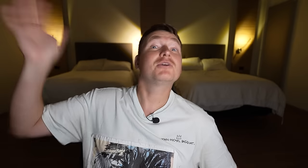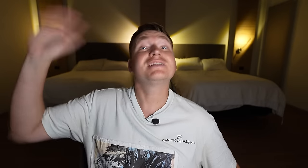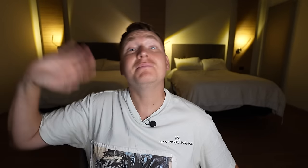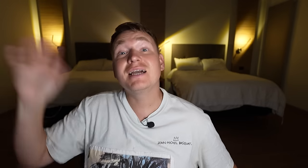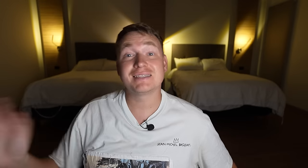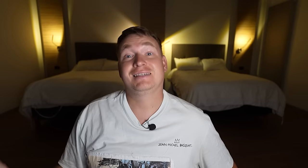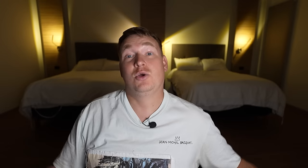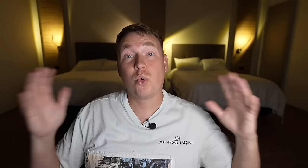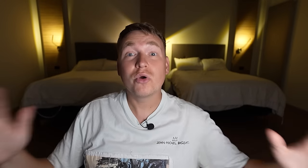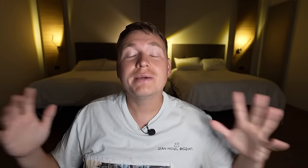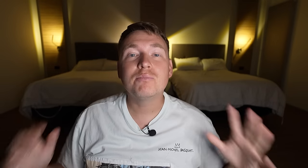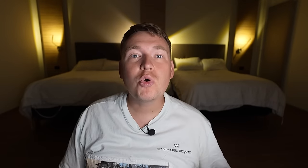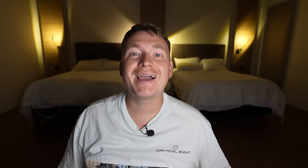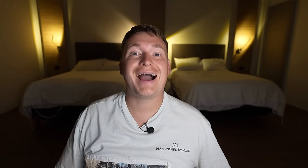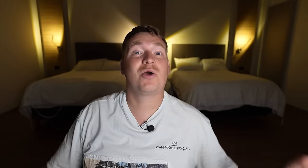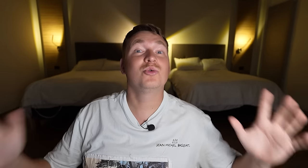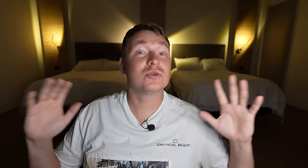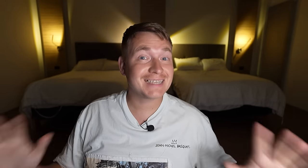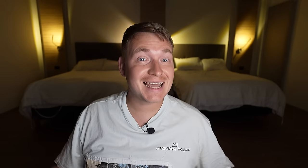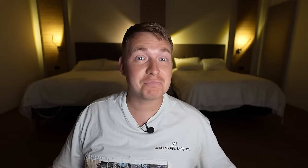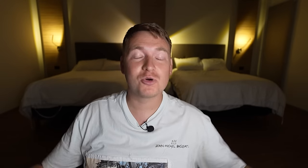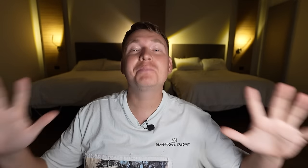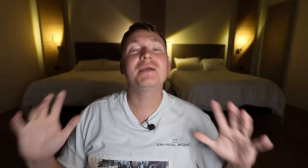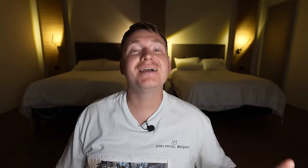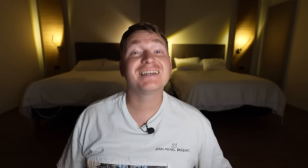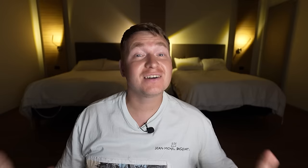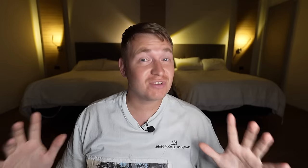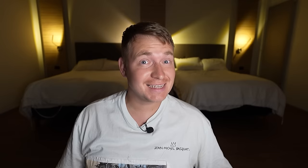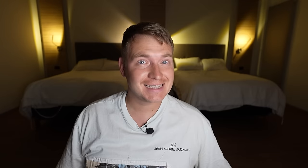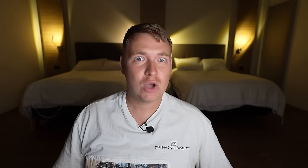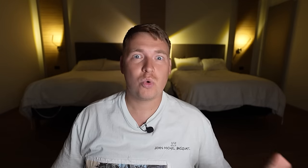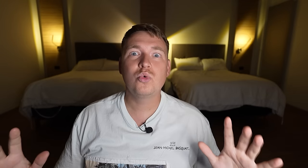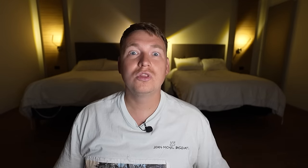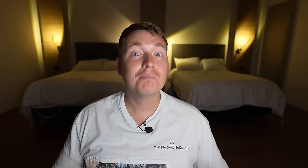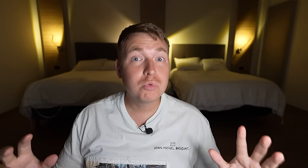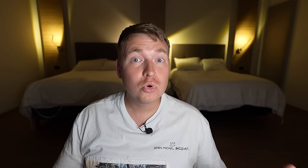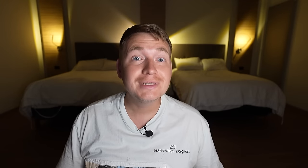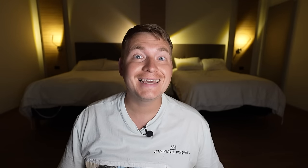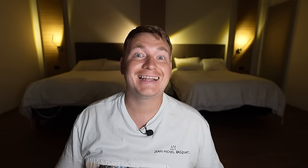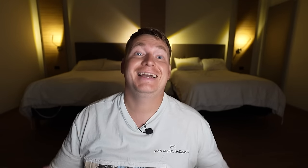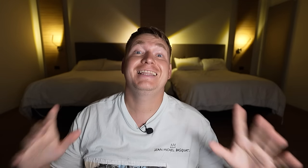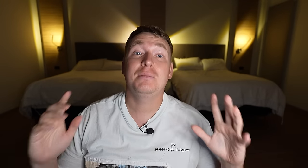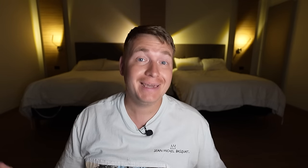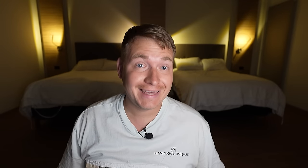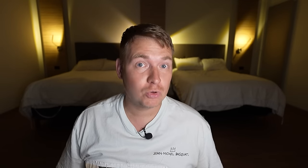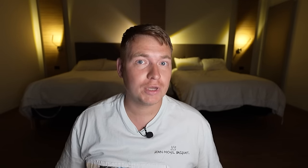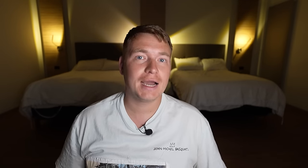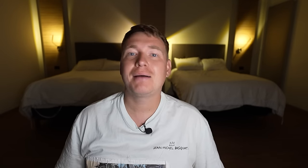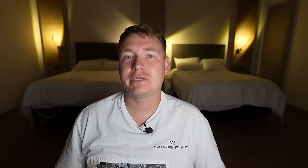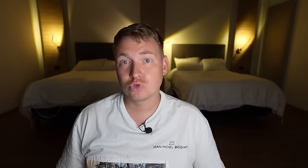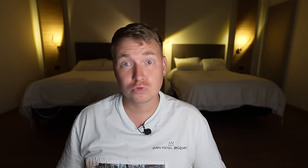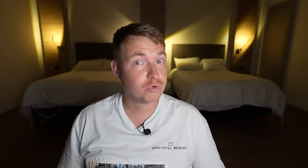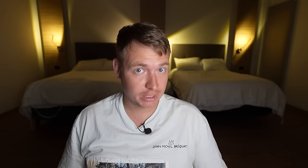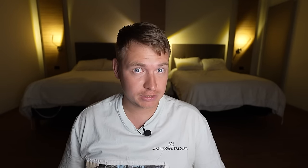Saludos amigos y amigas hoy voy a conocer por primera vez un búnker en México